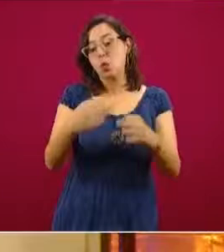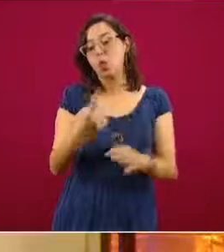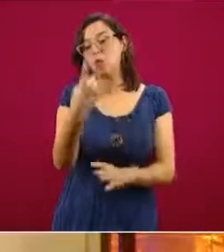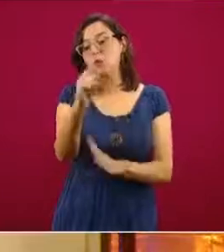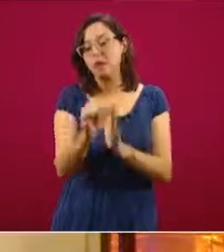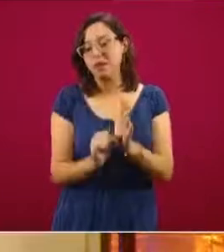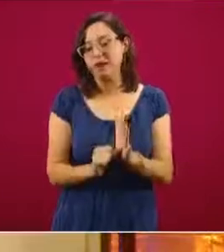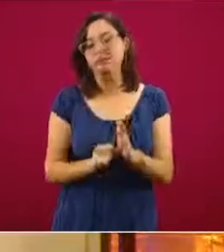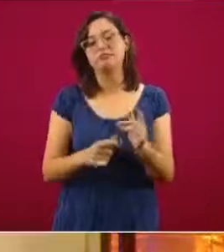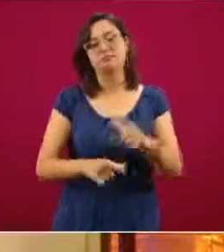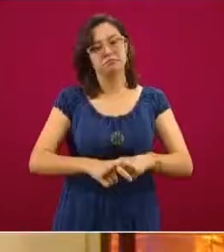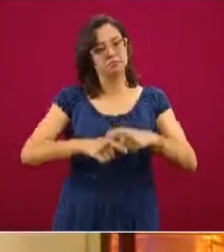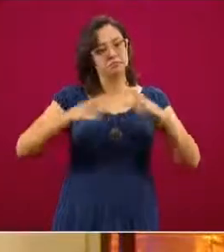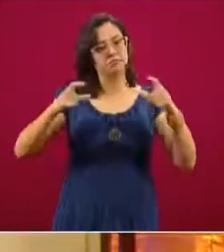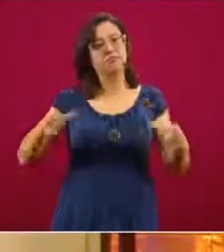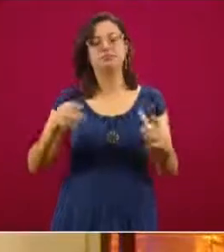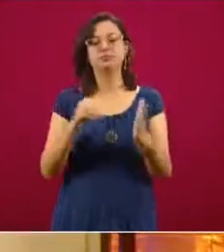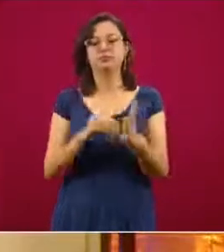incrementó